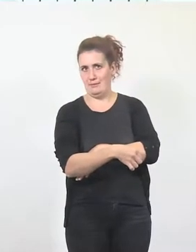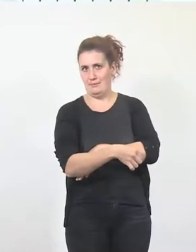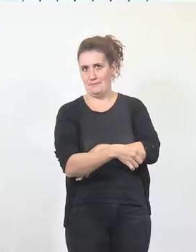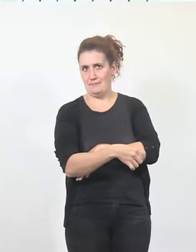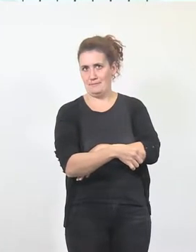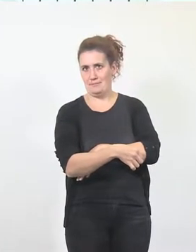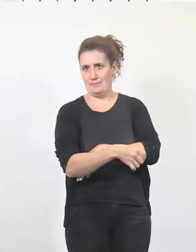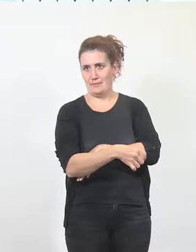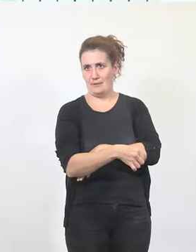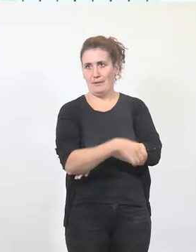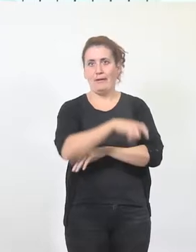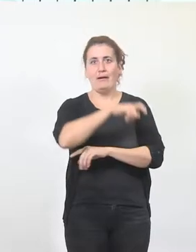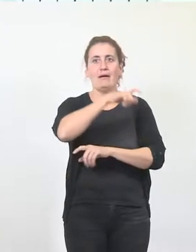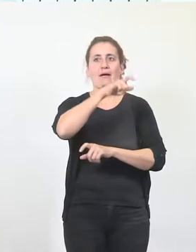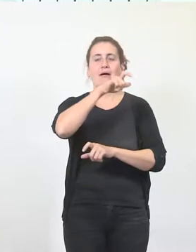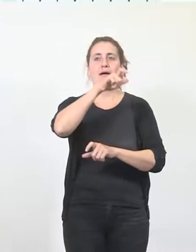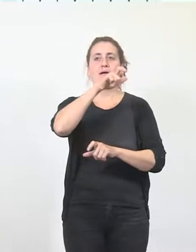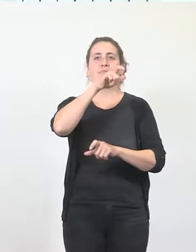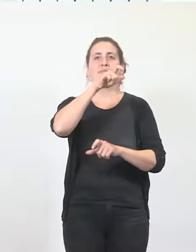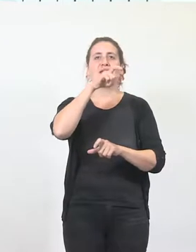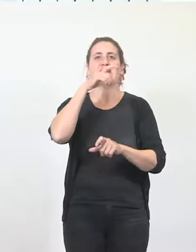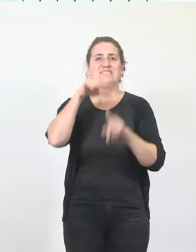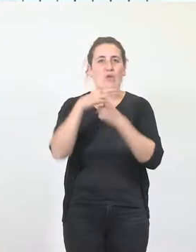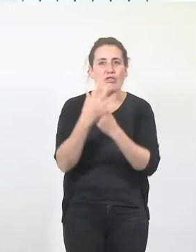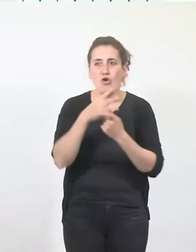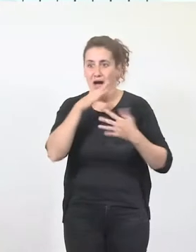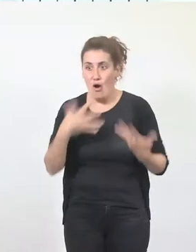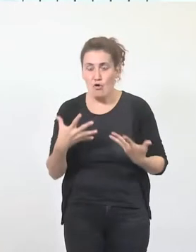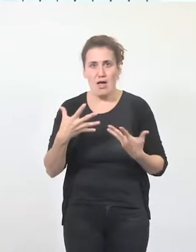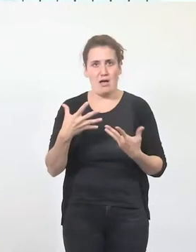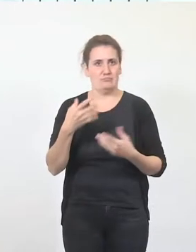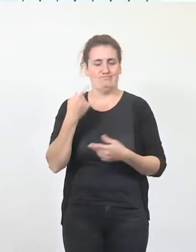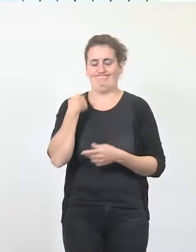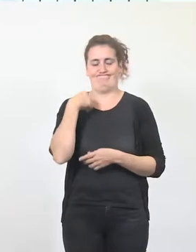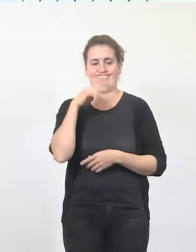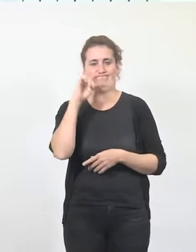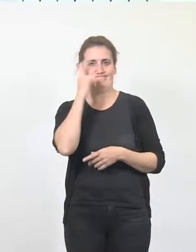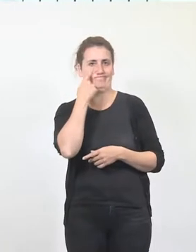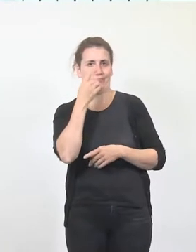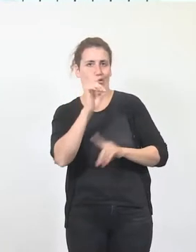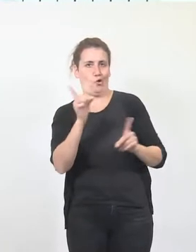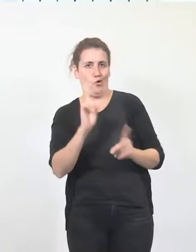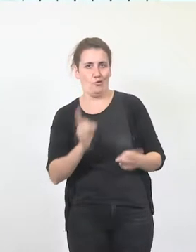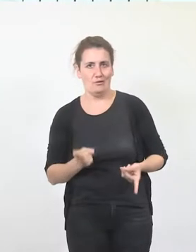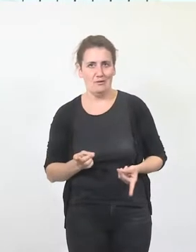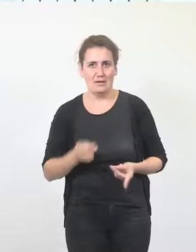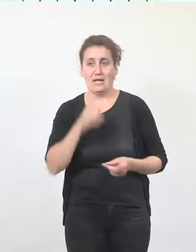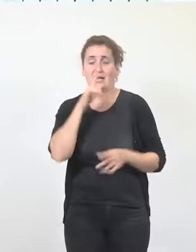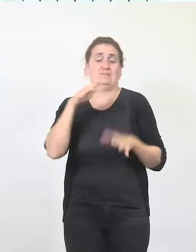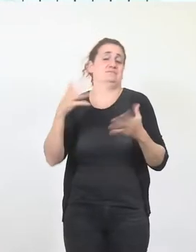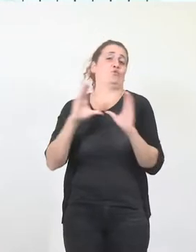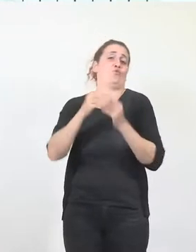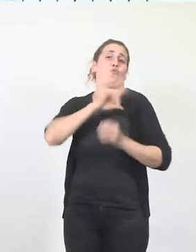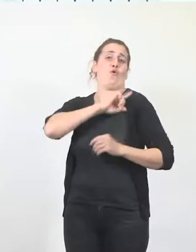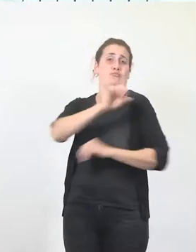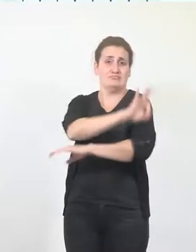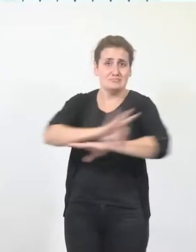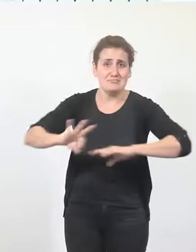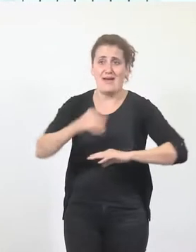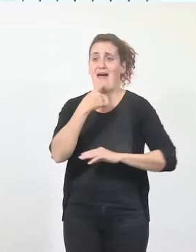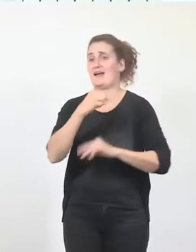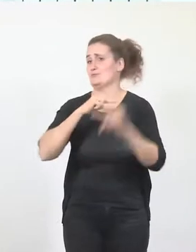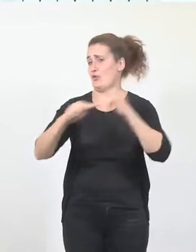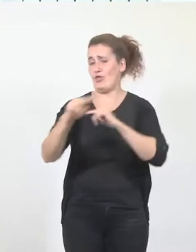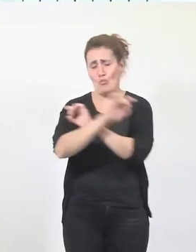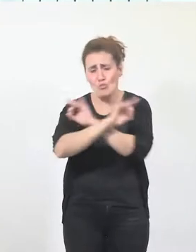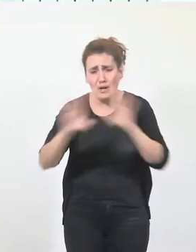cuenta el contexto nuevo de la situación, y el Frente Polisario ha respondido claramente